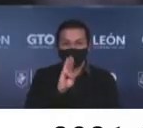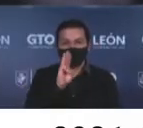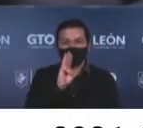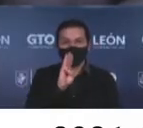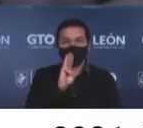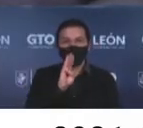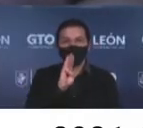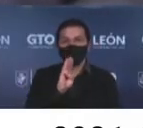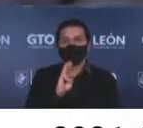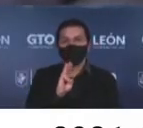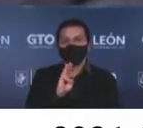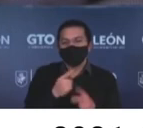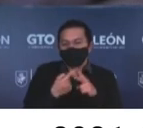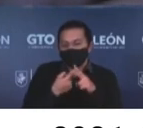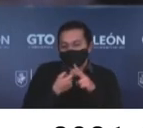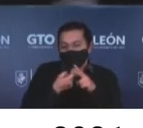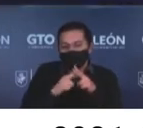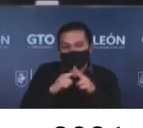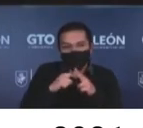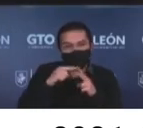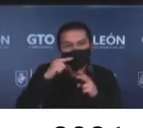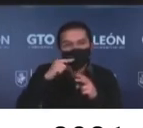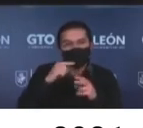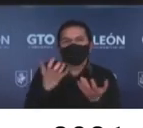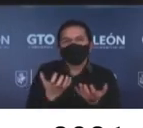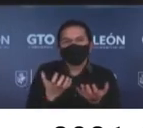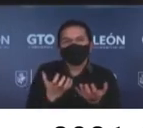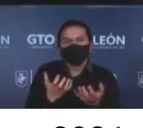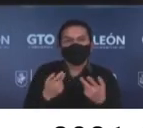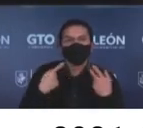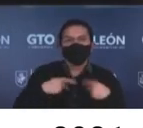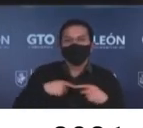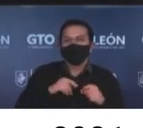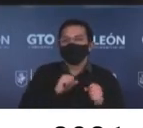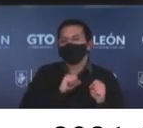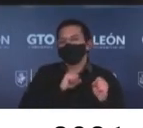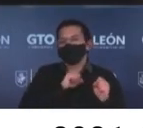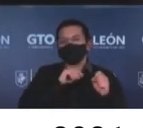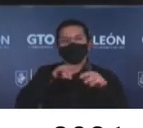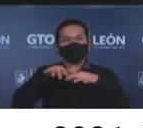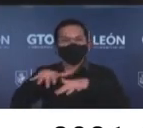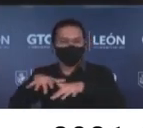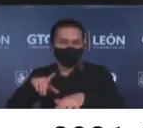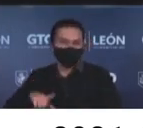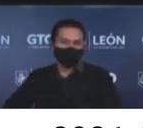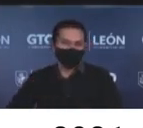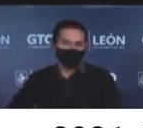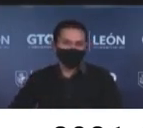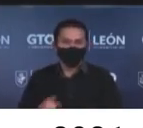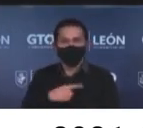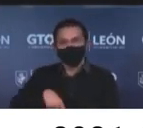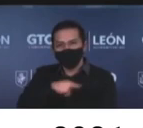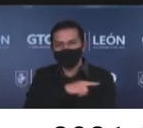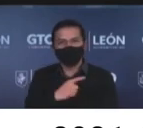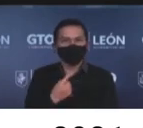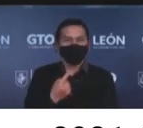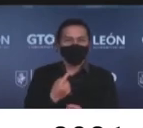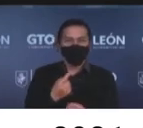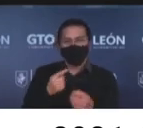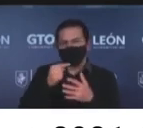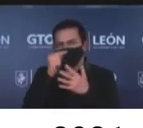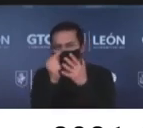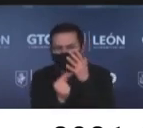alza en contagios de covite la alcaldesa alejandra gutiérrez campos presentó su programa de gobierno 2021 de 2024 en el que prometió